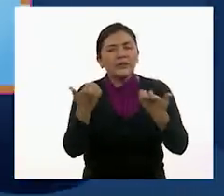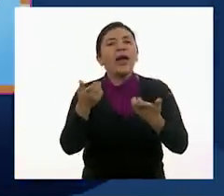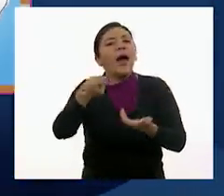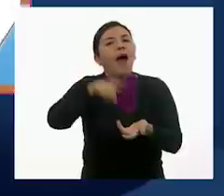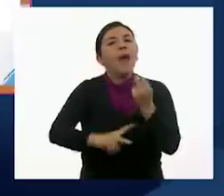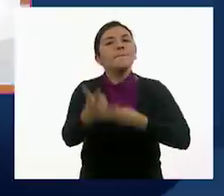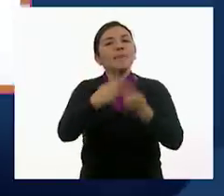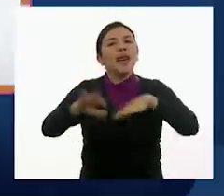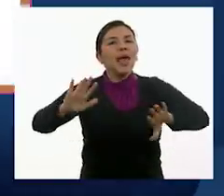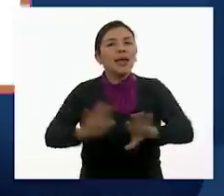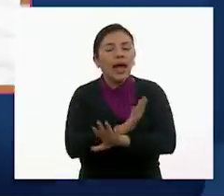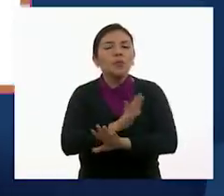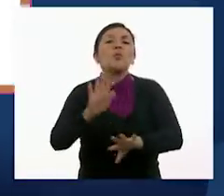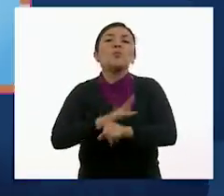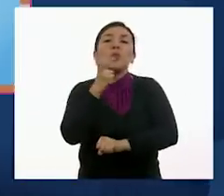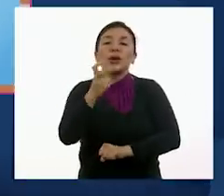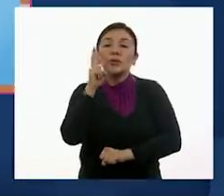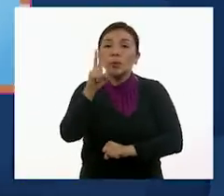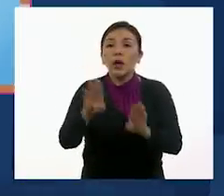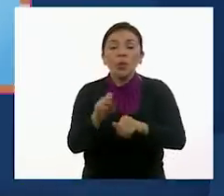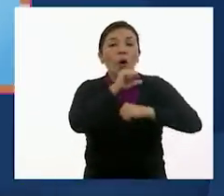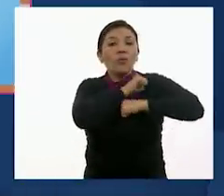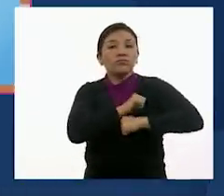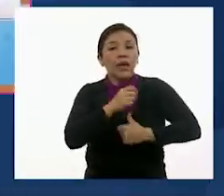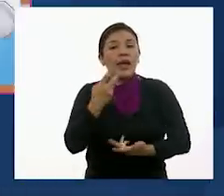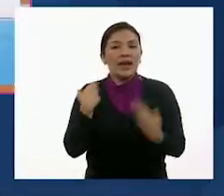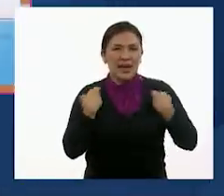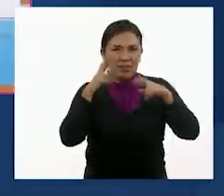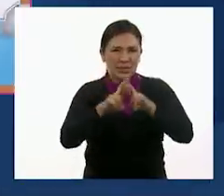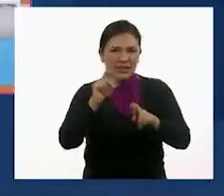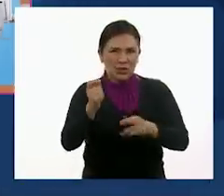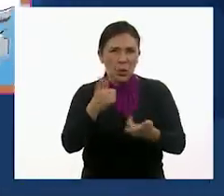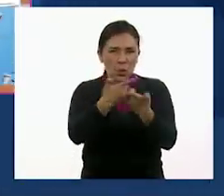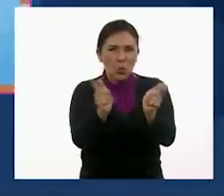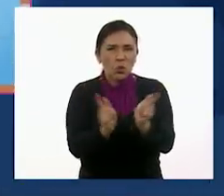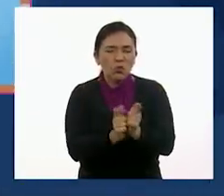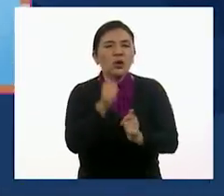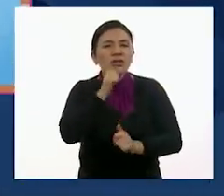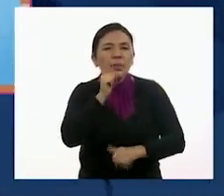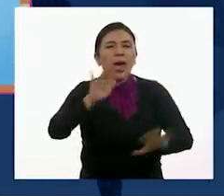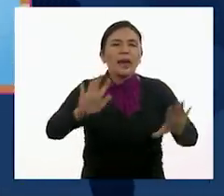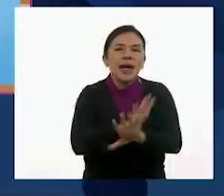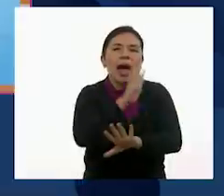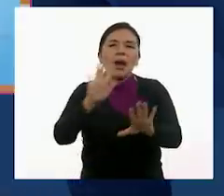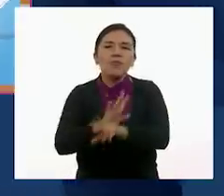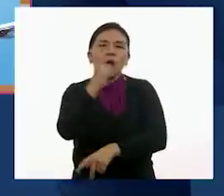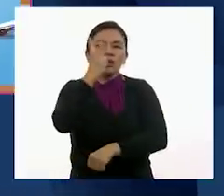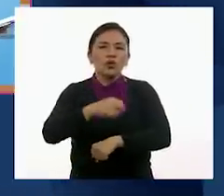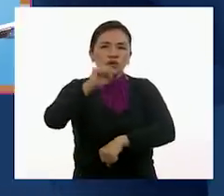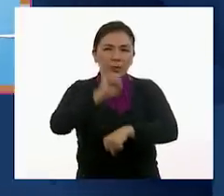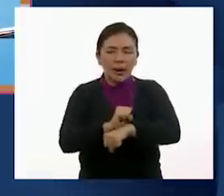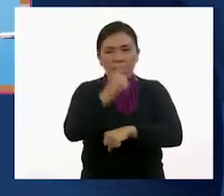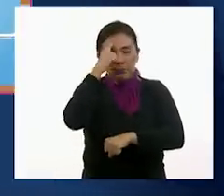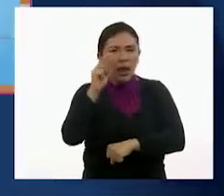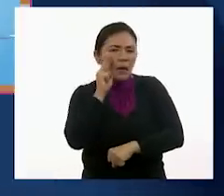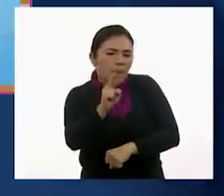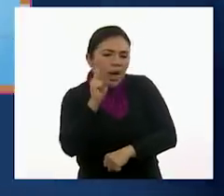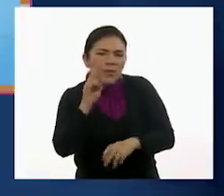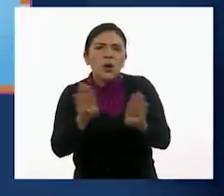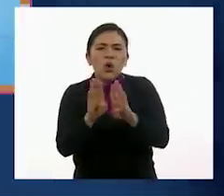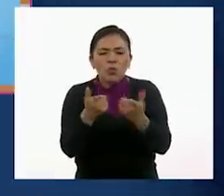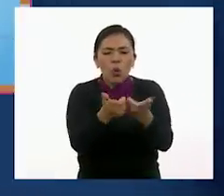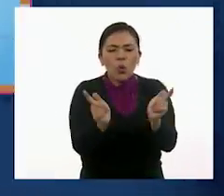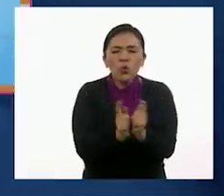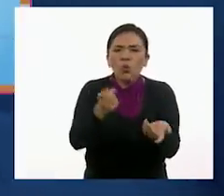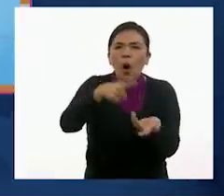cambios. Por eso nos pone como representante de grupo cada 2 semanas. Para hablar en nombre de nuestros compañeros y resolver los problemas que tenemos como